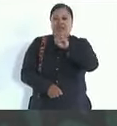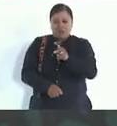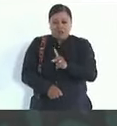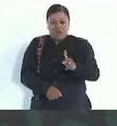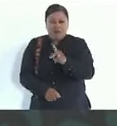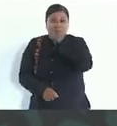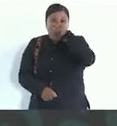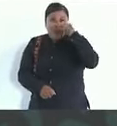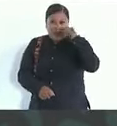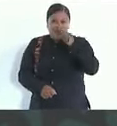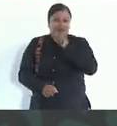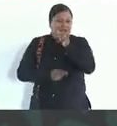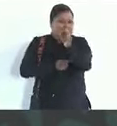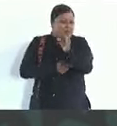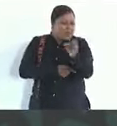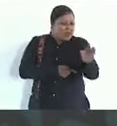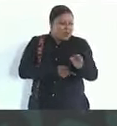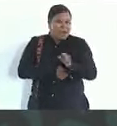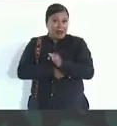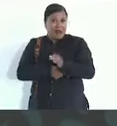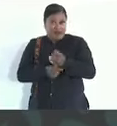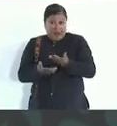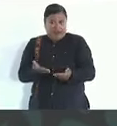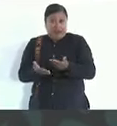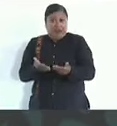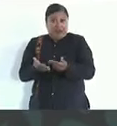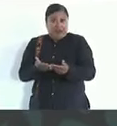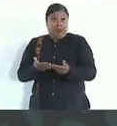Oaxaca. Hoy